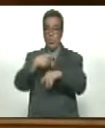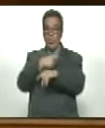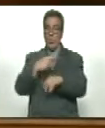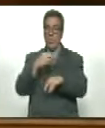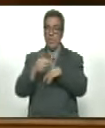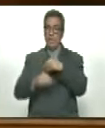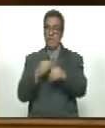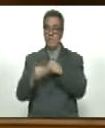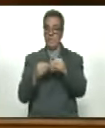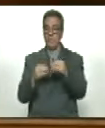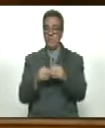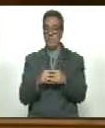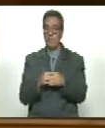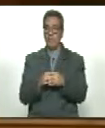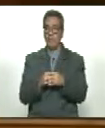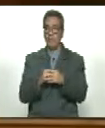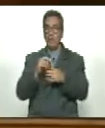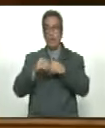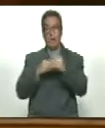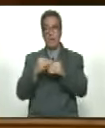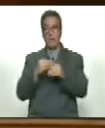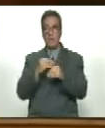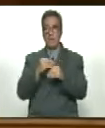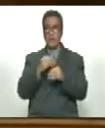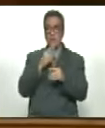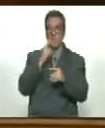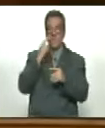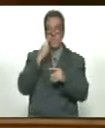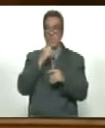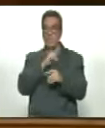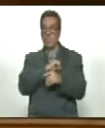forma de generar zozobra, de generar